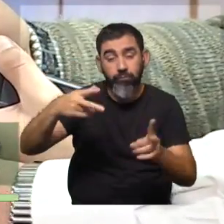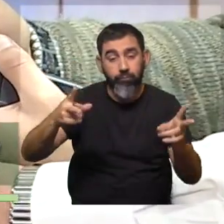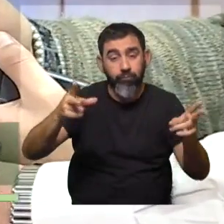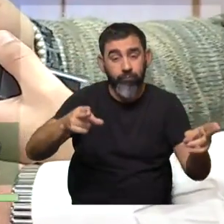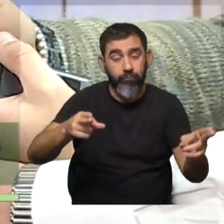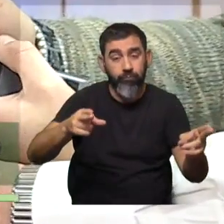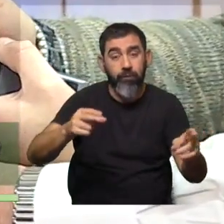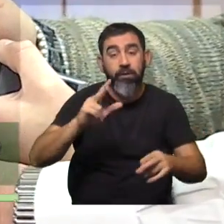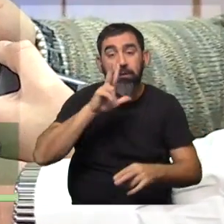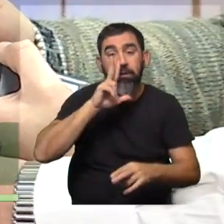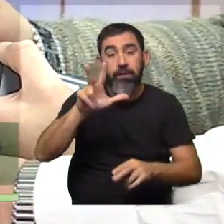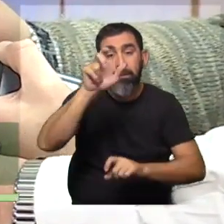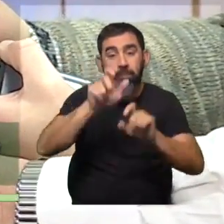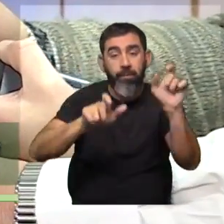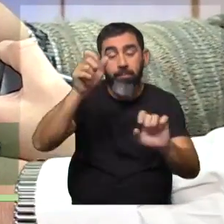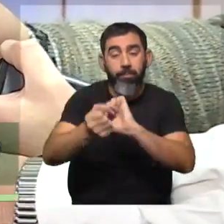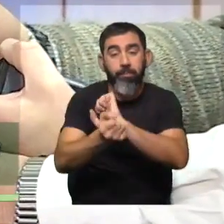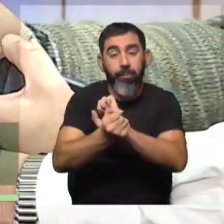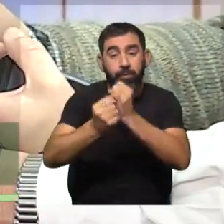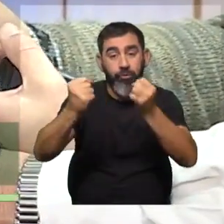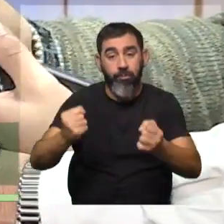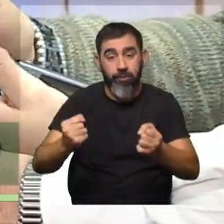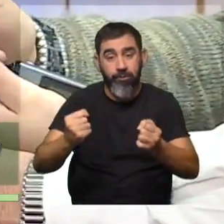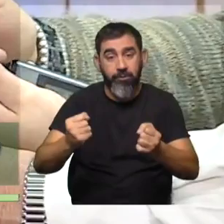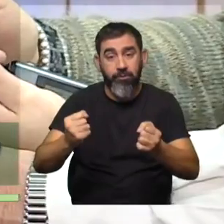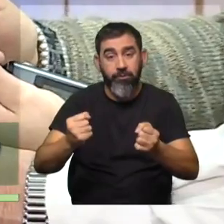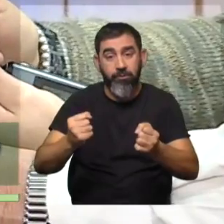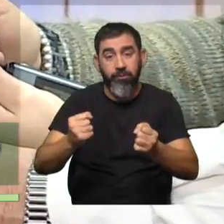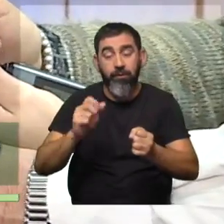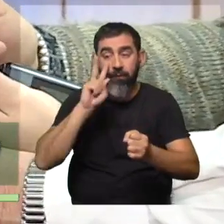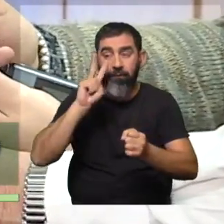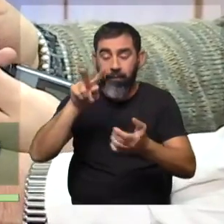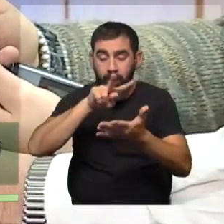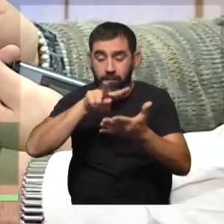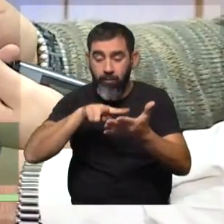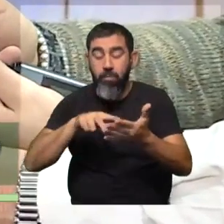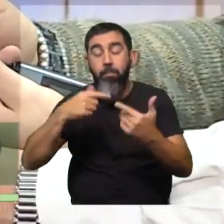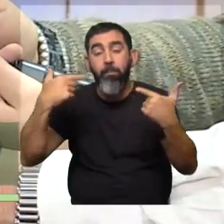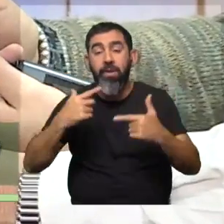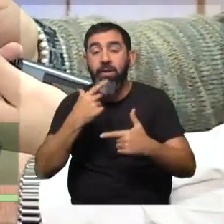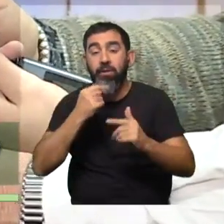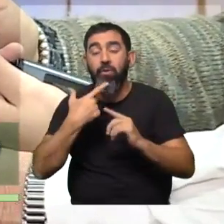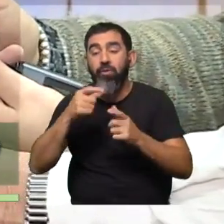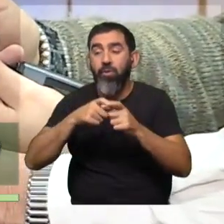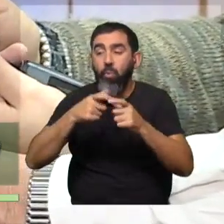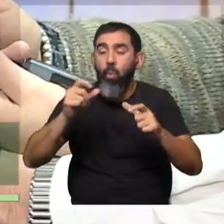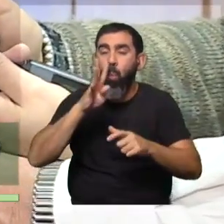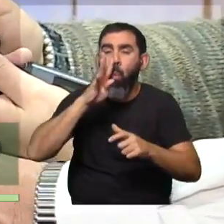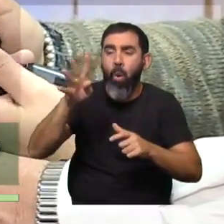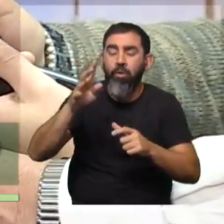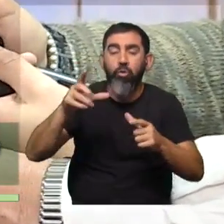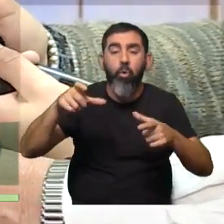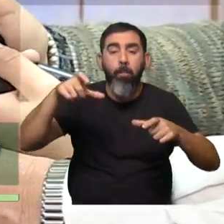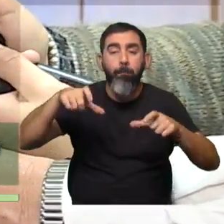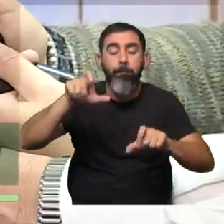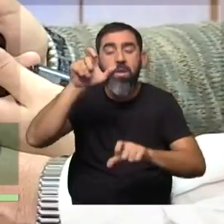tenemos más de tres mil personas privadas de libertad veíamos la nota taquigráfica del Ministerio del interior habla de un aumento de cuatro mil plazas